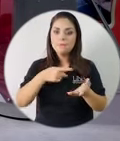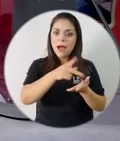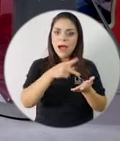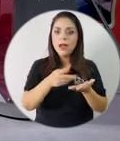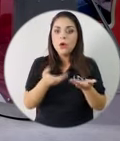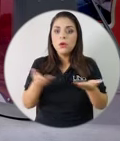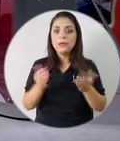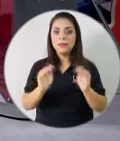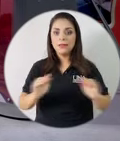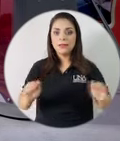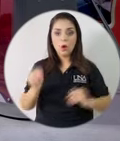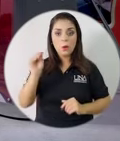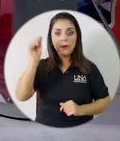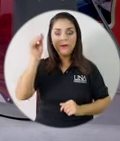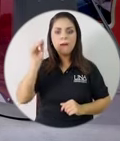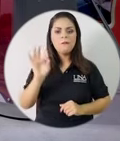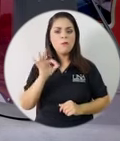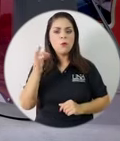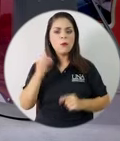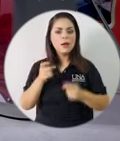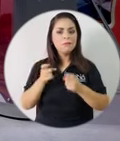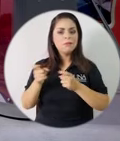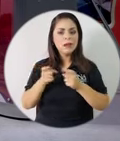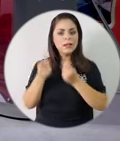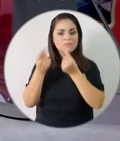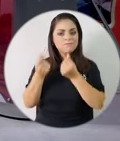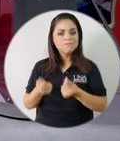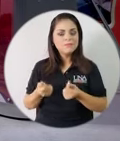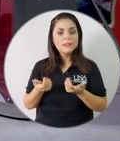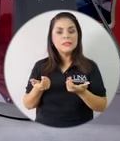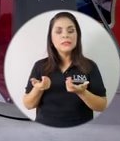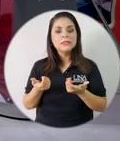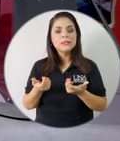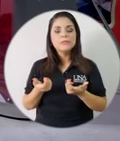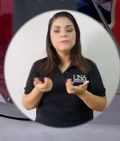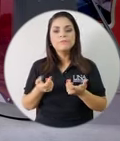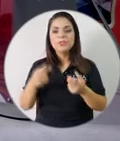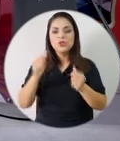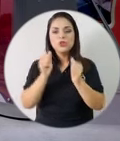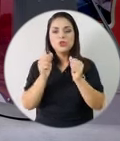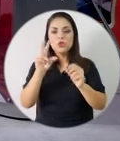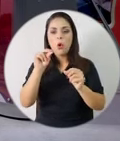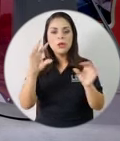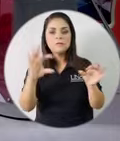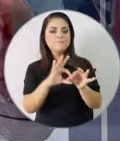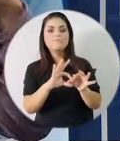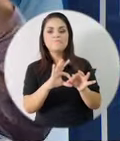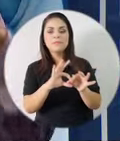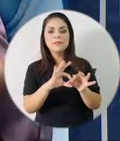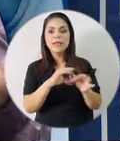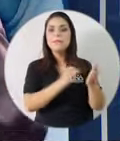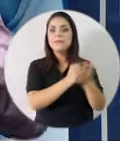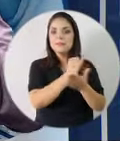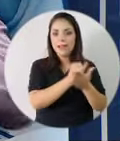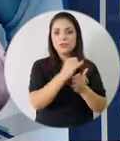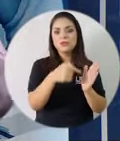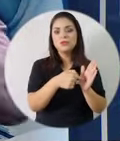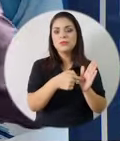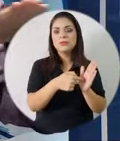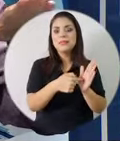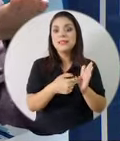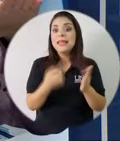que se ha manejado la inversión social en niñez y adolescencia contradice los principios y los hallazgos de la investigación que señalan que